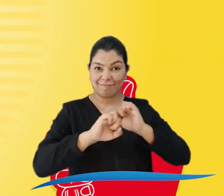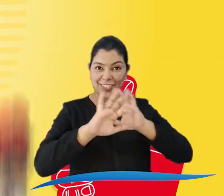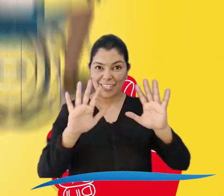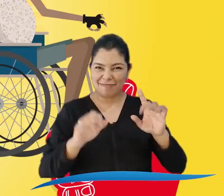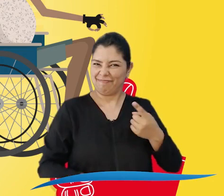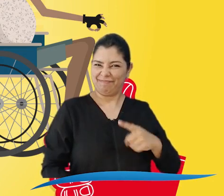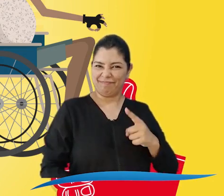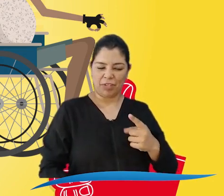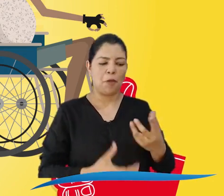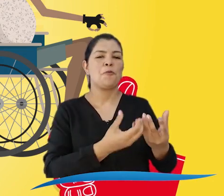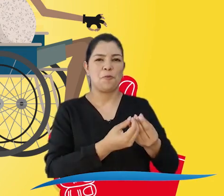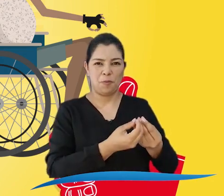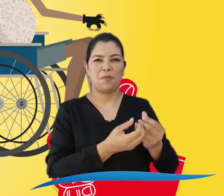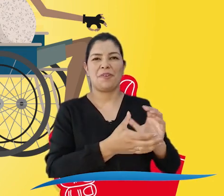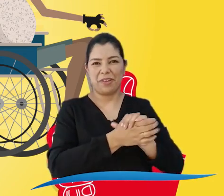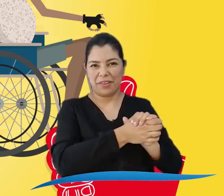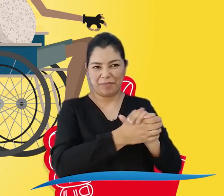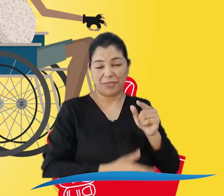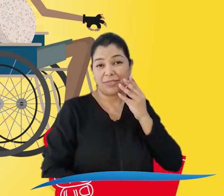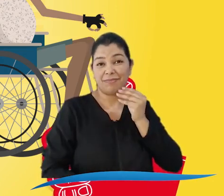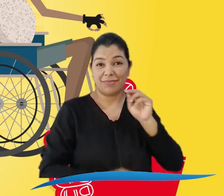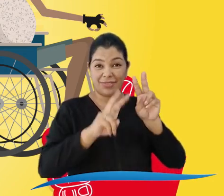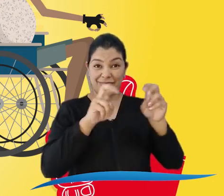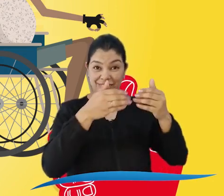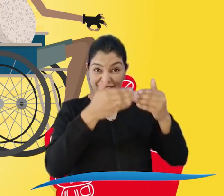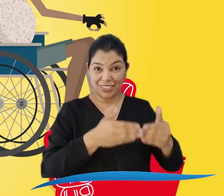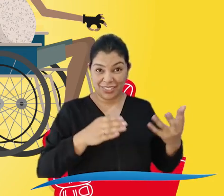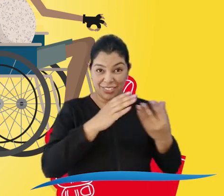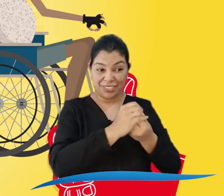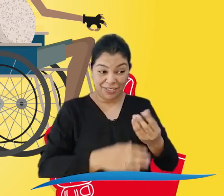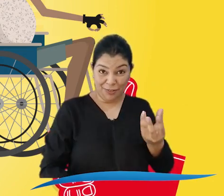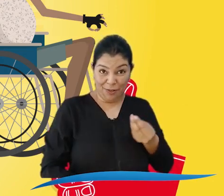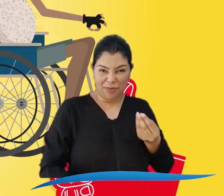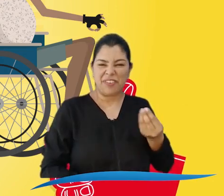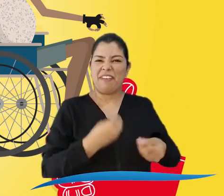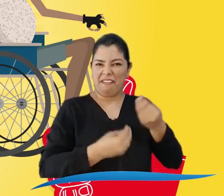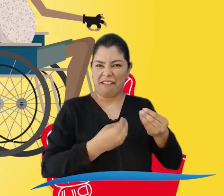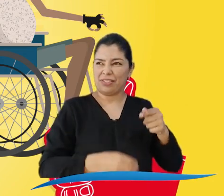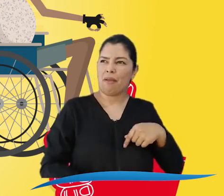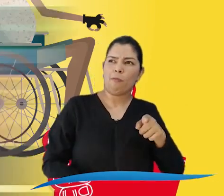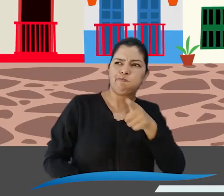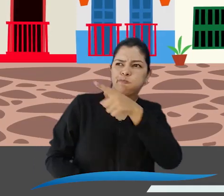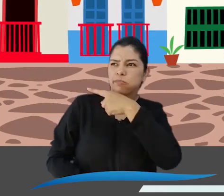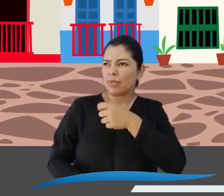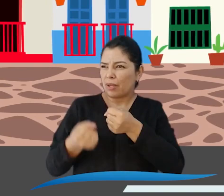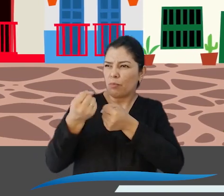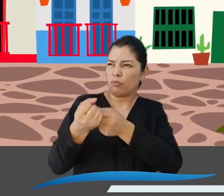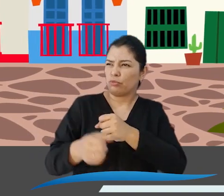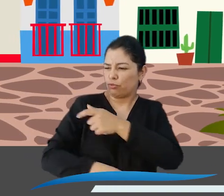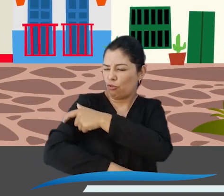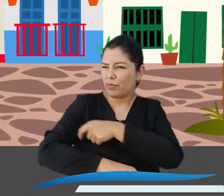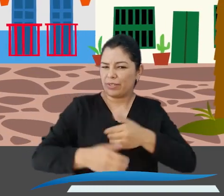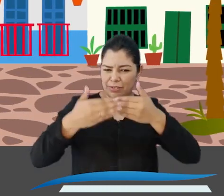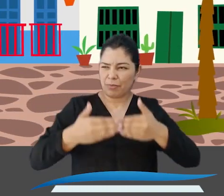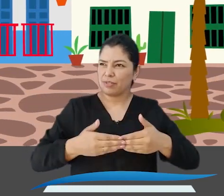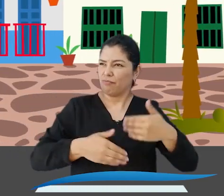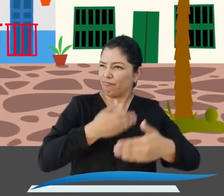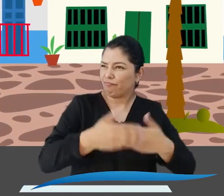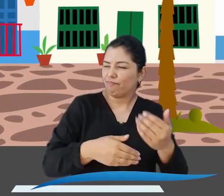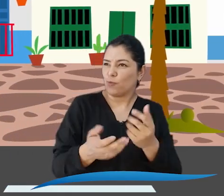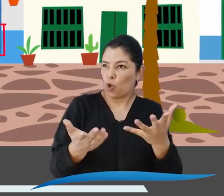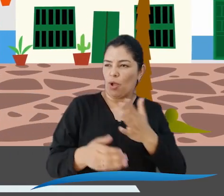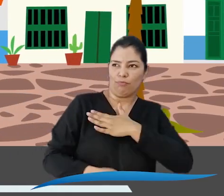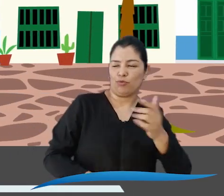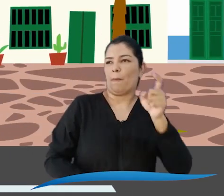Así clarito son las aventuras de un grupo de amigos y expertos en el tema de discapacidad e inclusión, que viaja apoyando a aquellos que